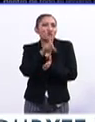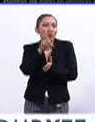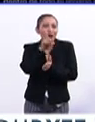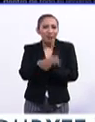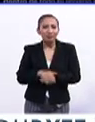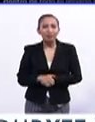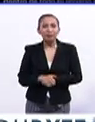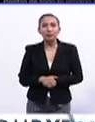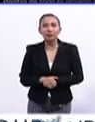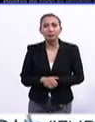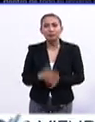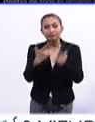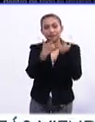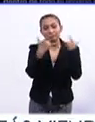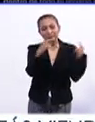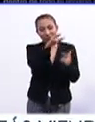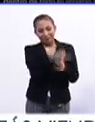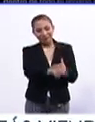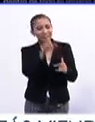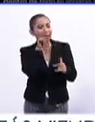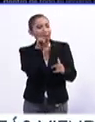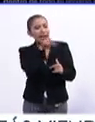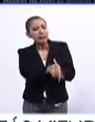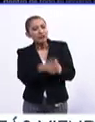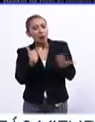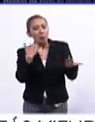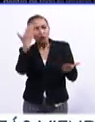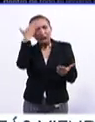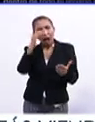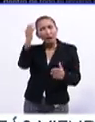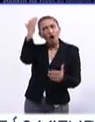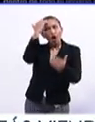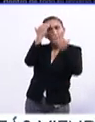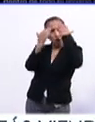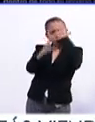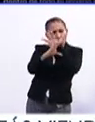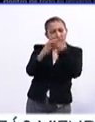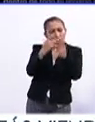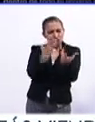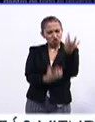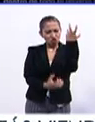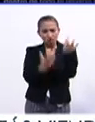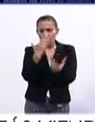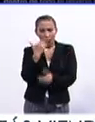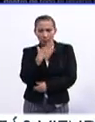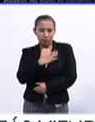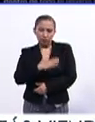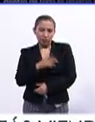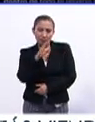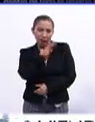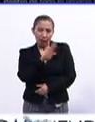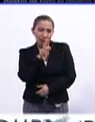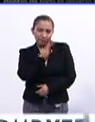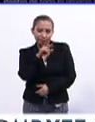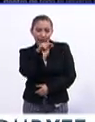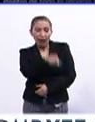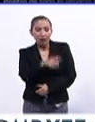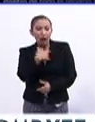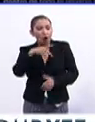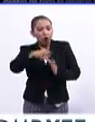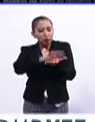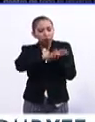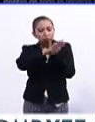y bueno la historia de ella es que es una mujer de conocimiento que fue quemada injustamente y que ella